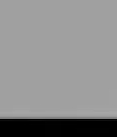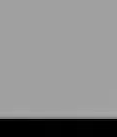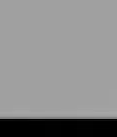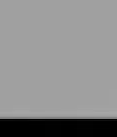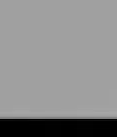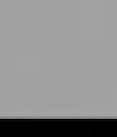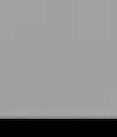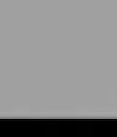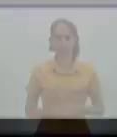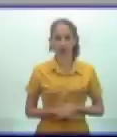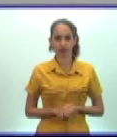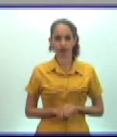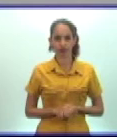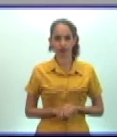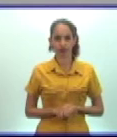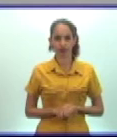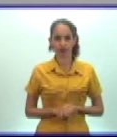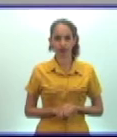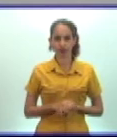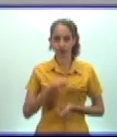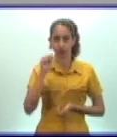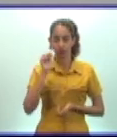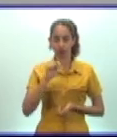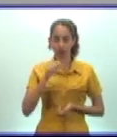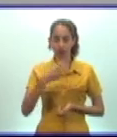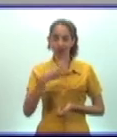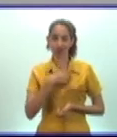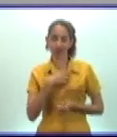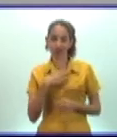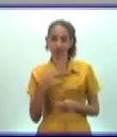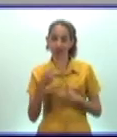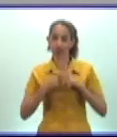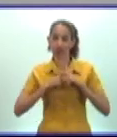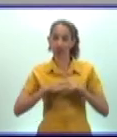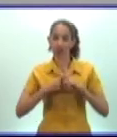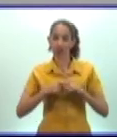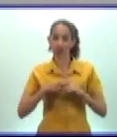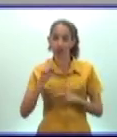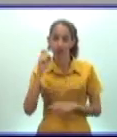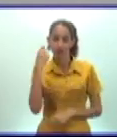Tenemos entonces que resolver primero las potencias,